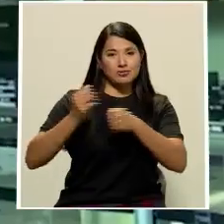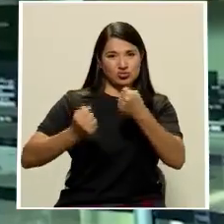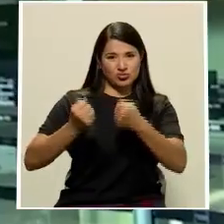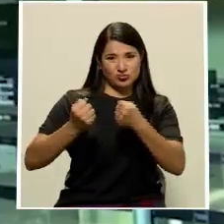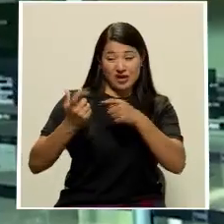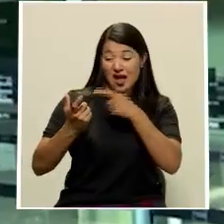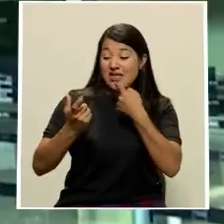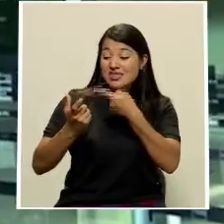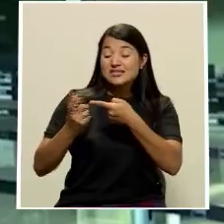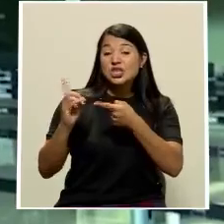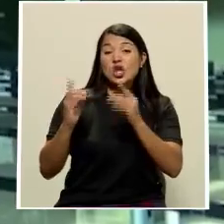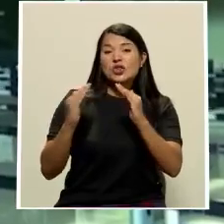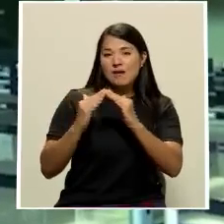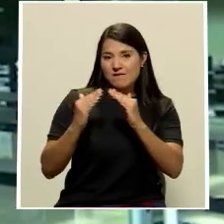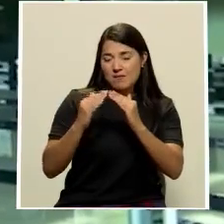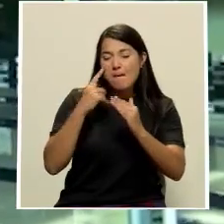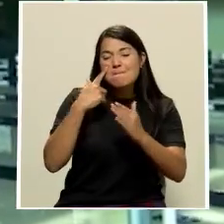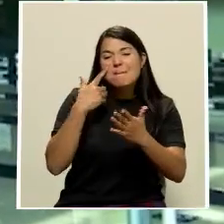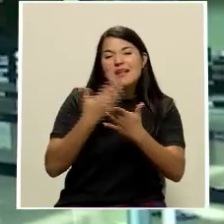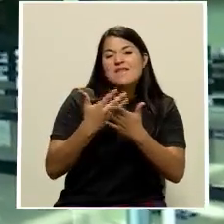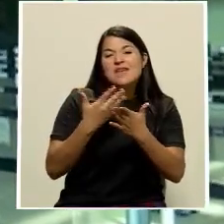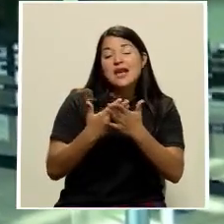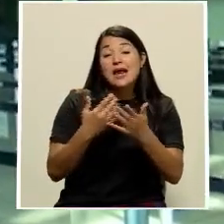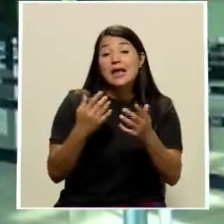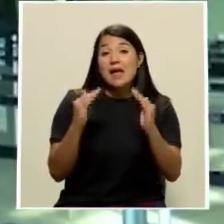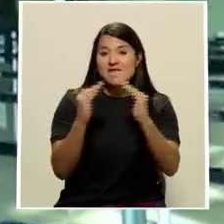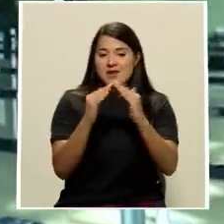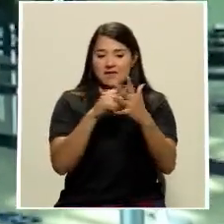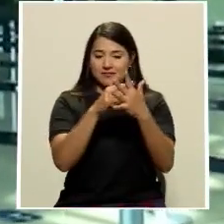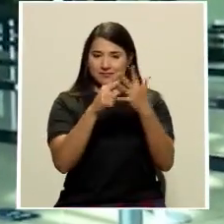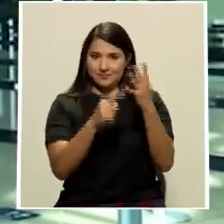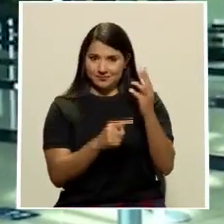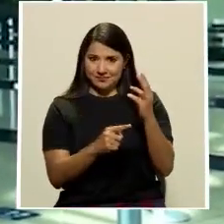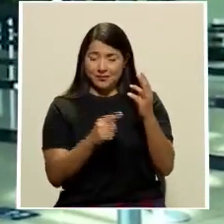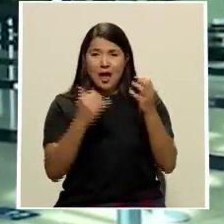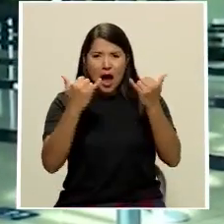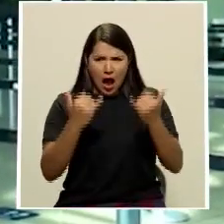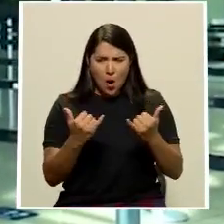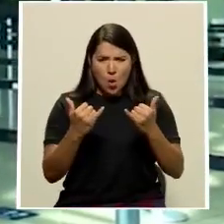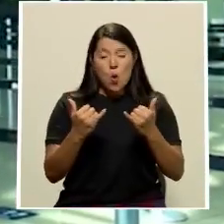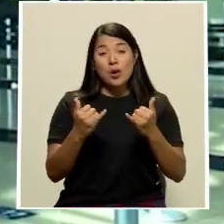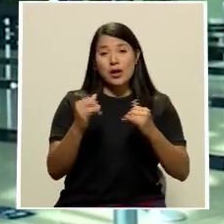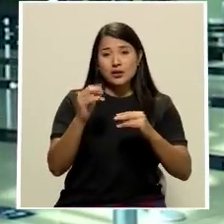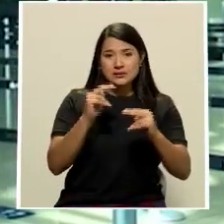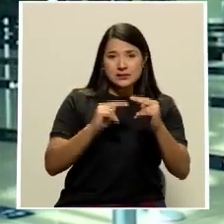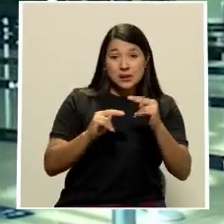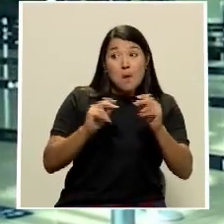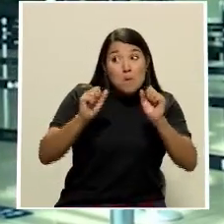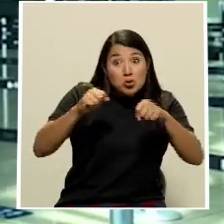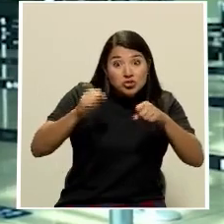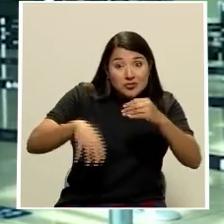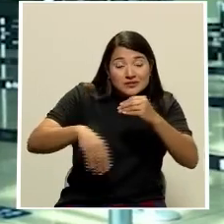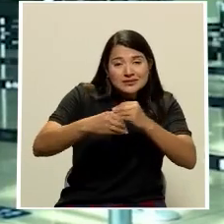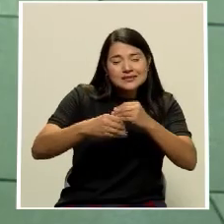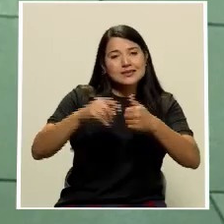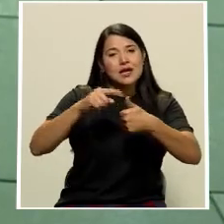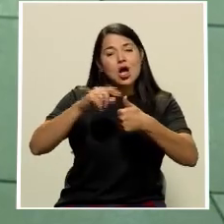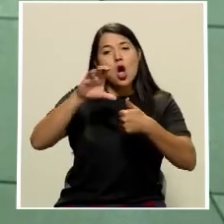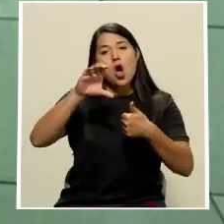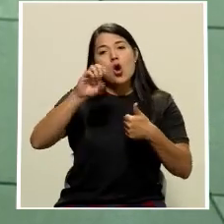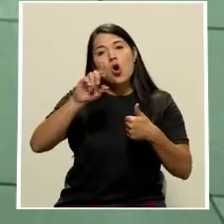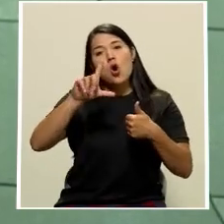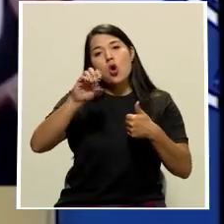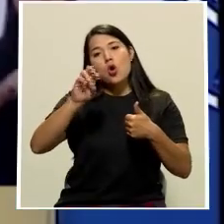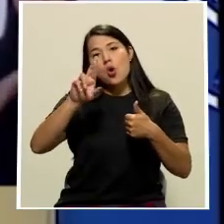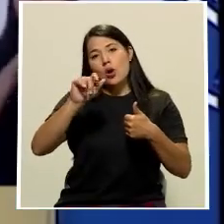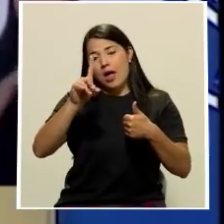ministro informó que están analizando la apertura de nuevos vuelos para los próximos días. Se trata de Massachusetts, Colorado y